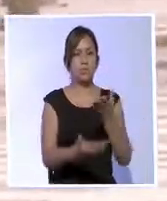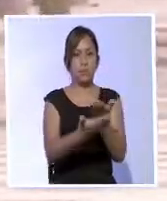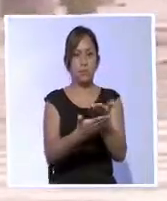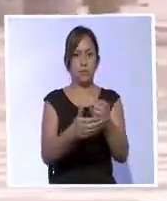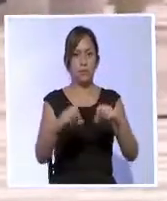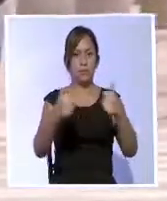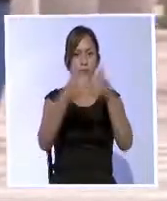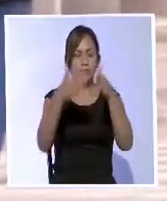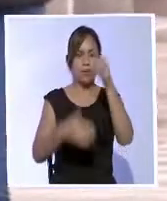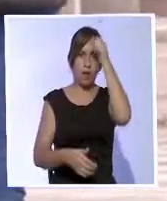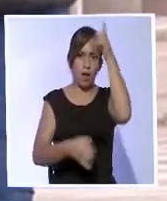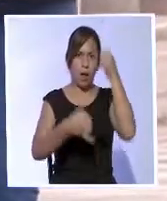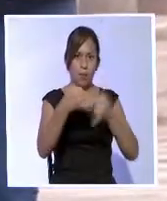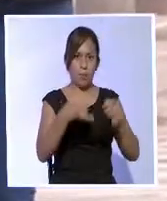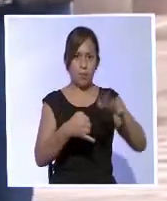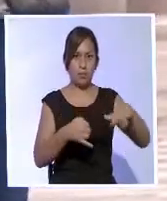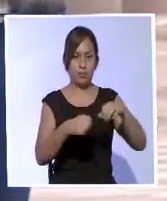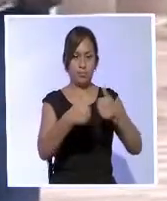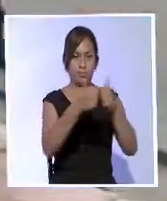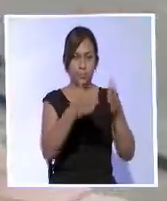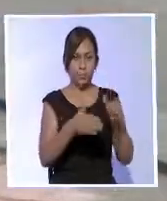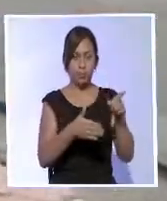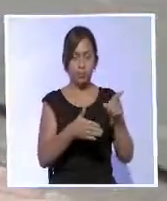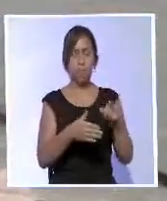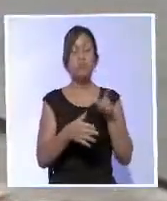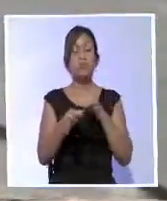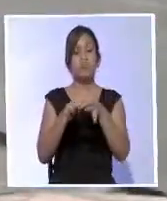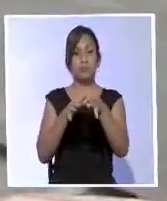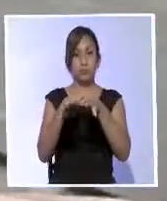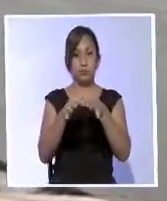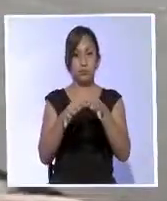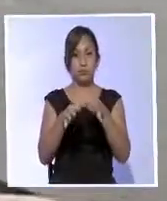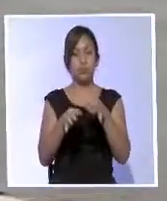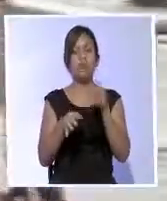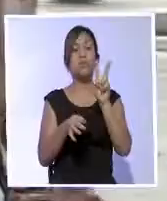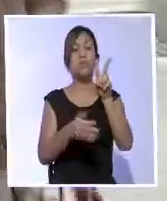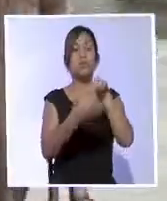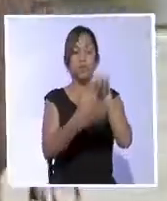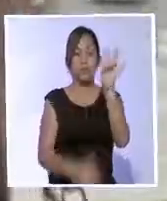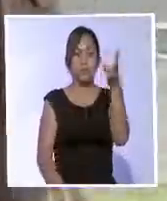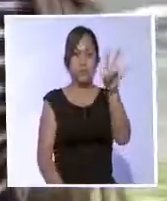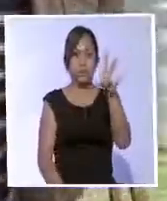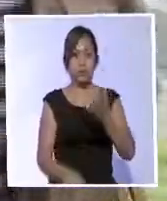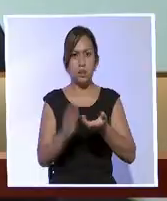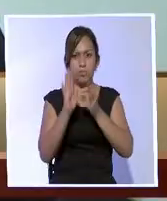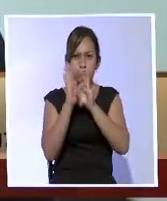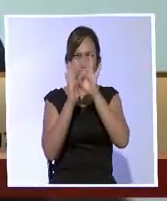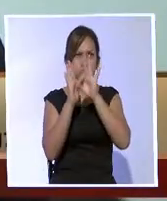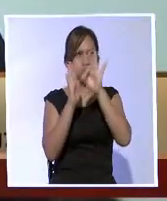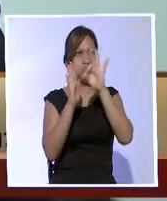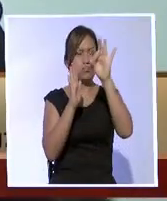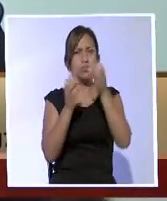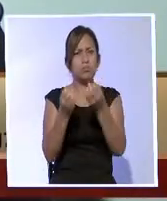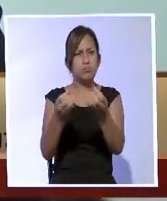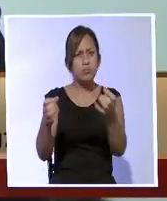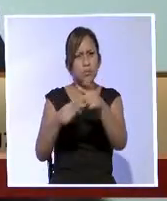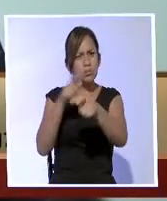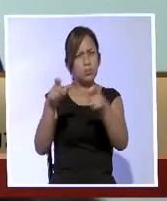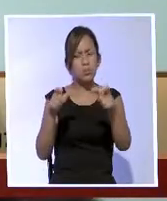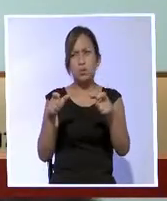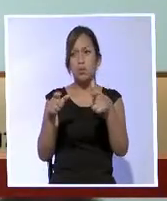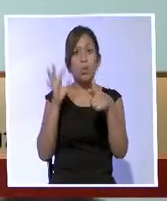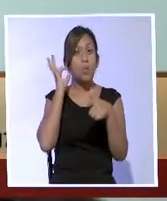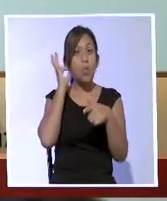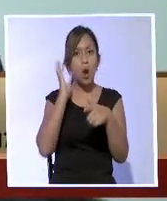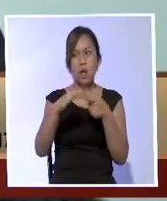mónica alemán la legisladora argumentó que en lo que va del 2017 e incrementado notablemente el número de femicidios en el